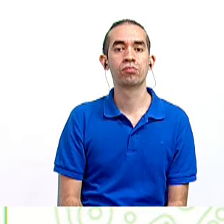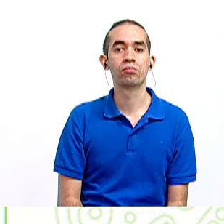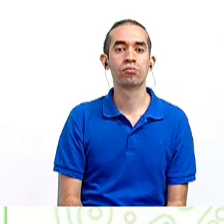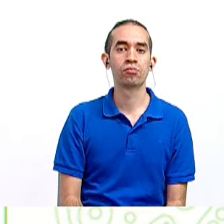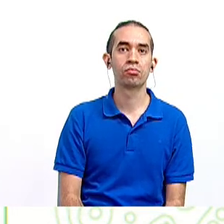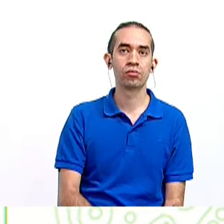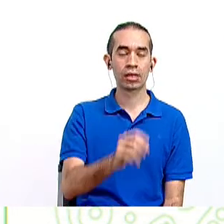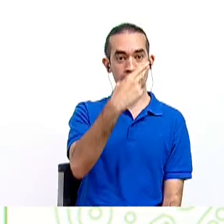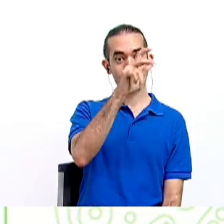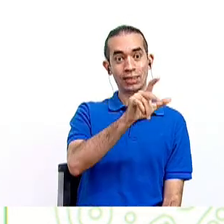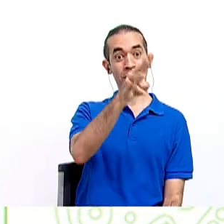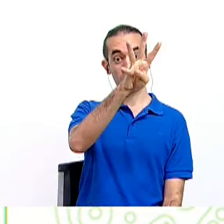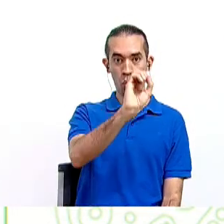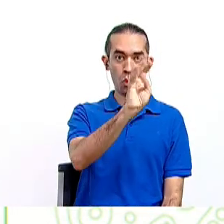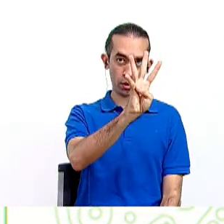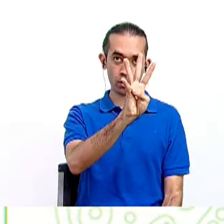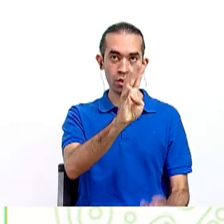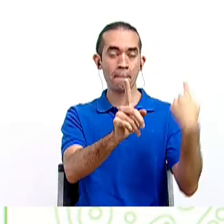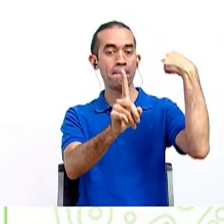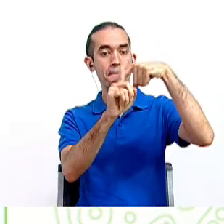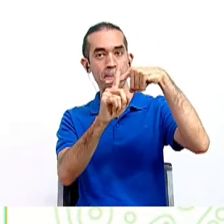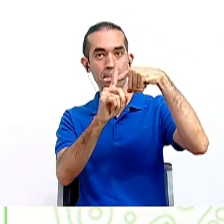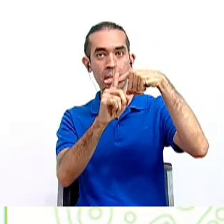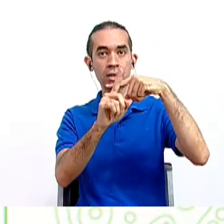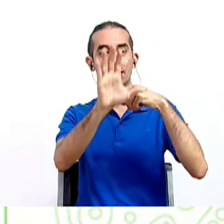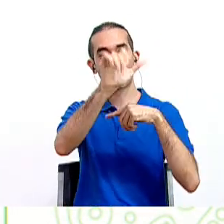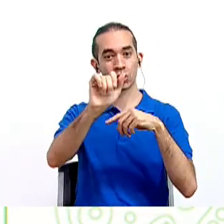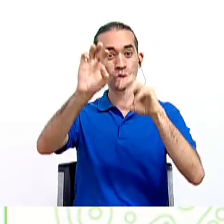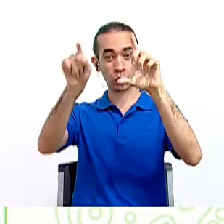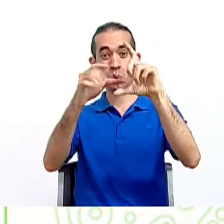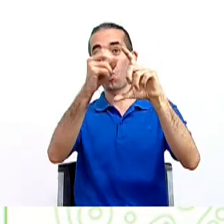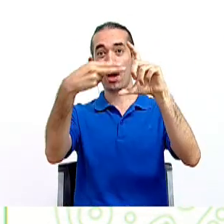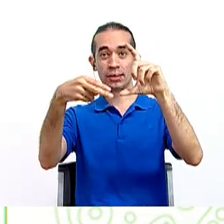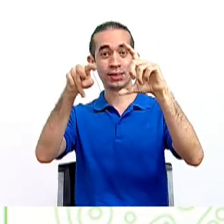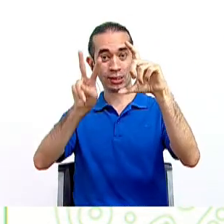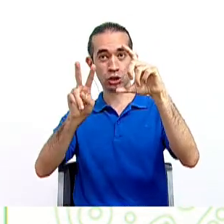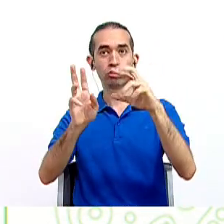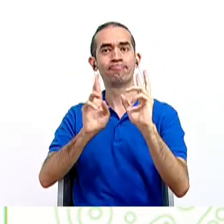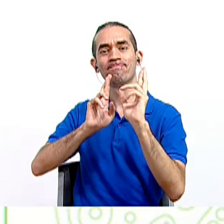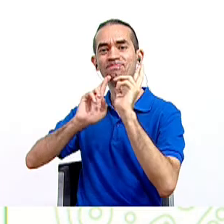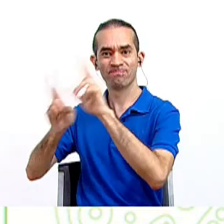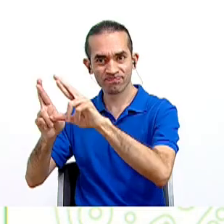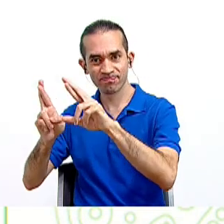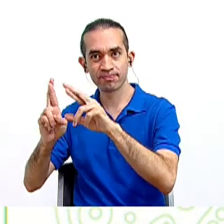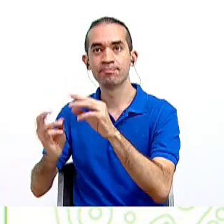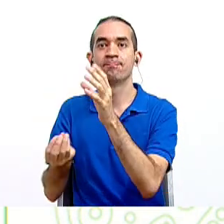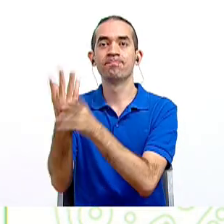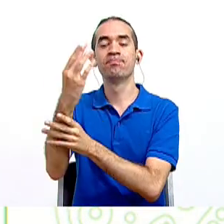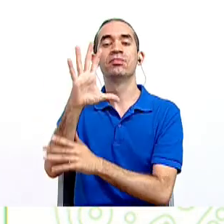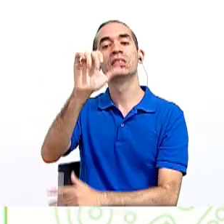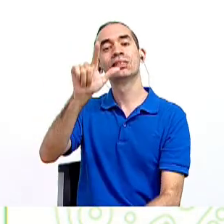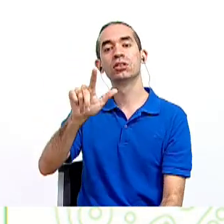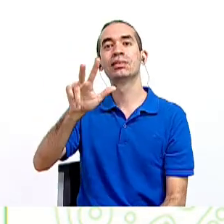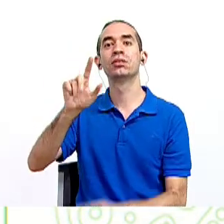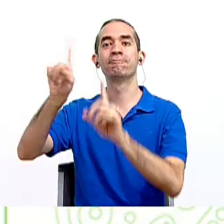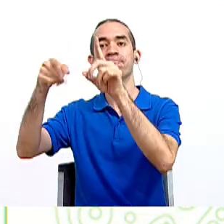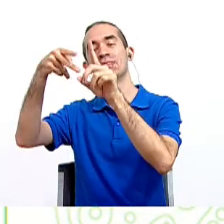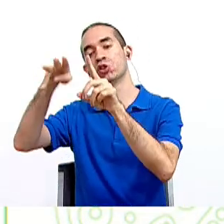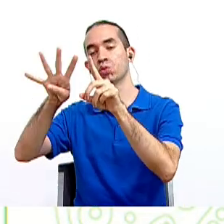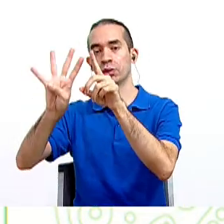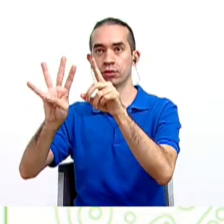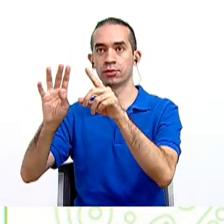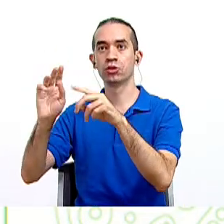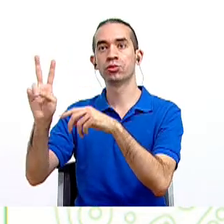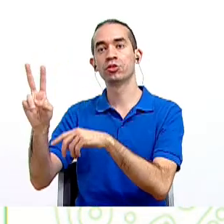Ácido fosfórico junto con hidróxido de calcio producen fosfato de calcio y